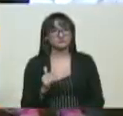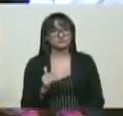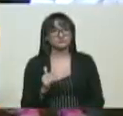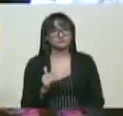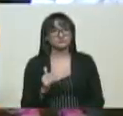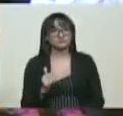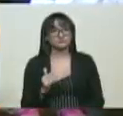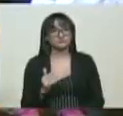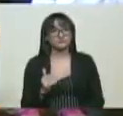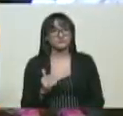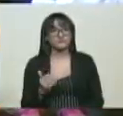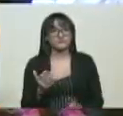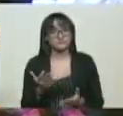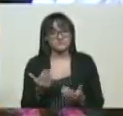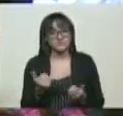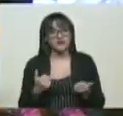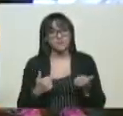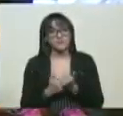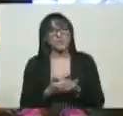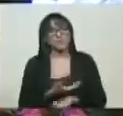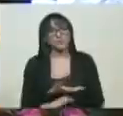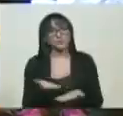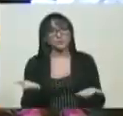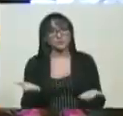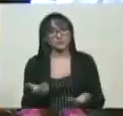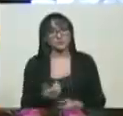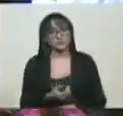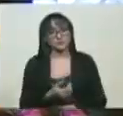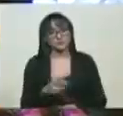para pedirle el apoyo a ustedes, monaguenses.